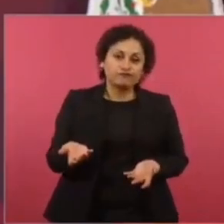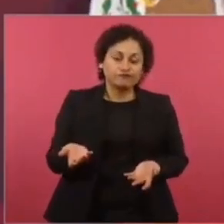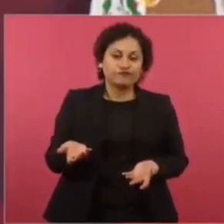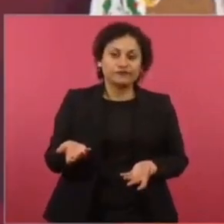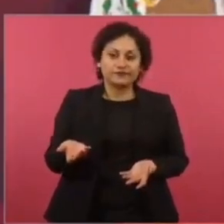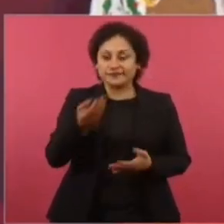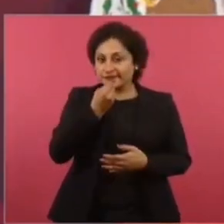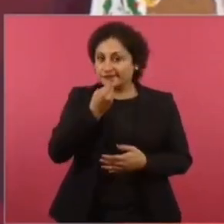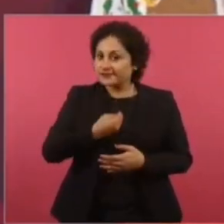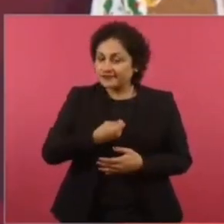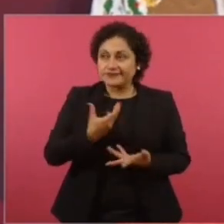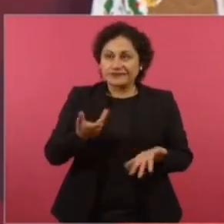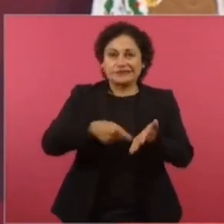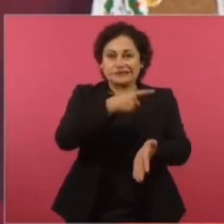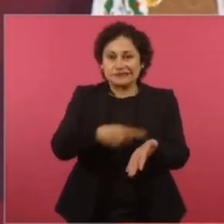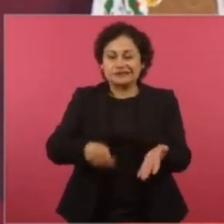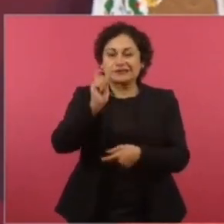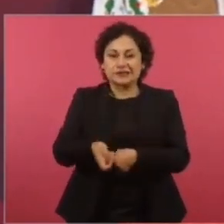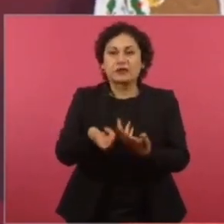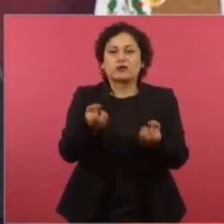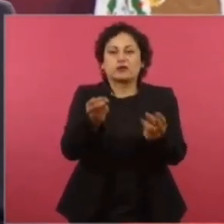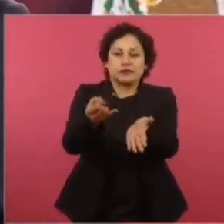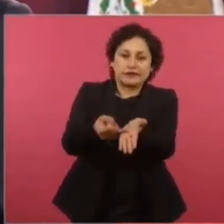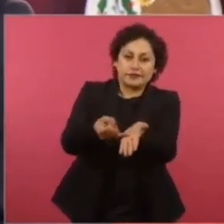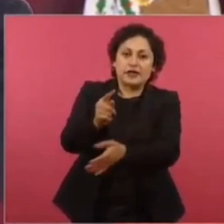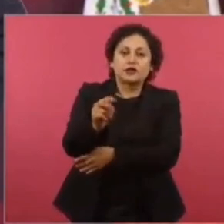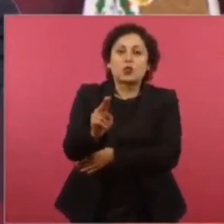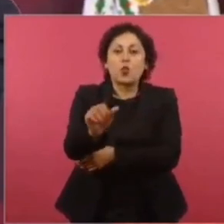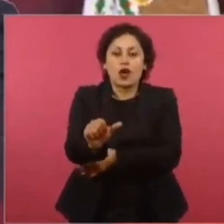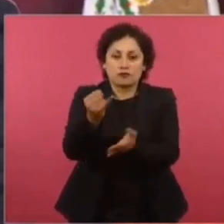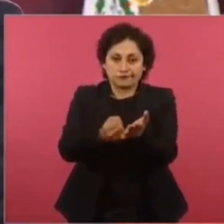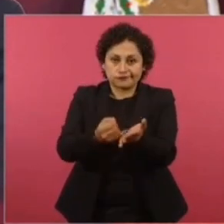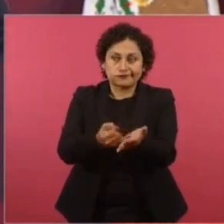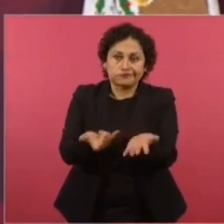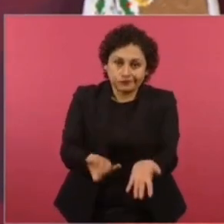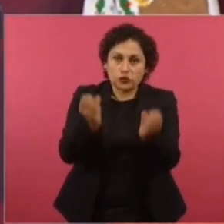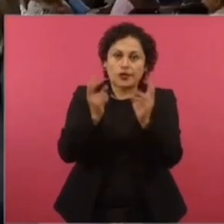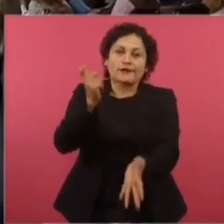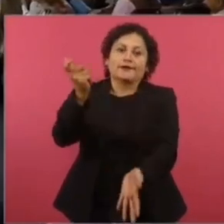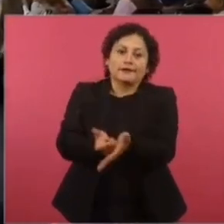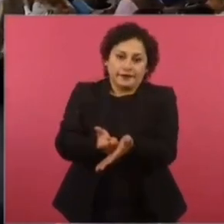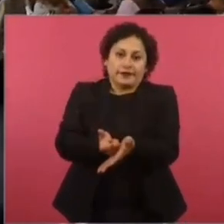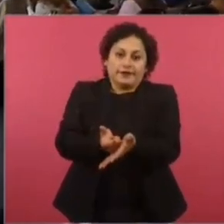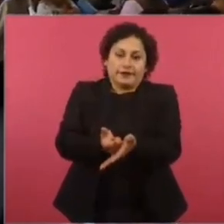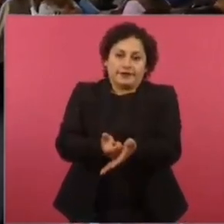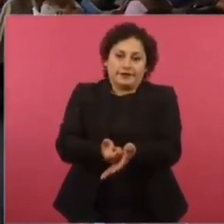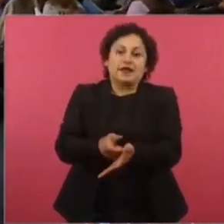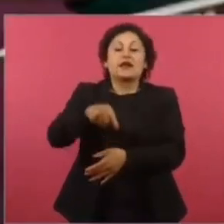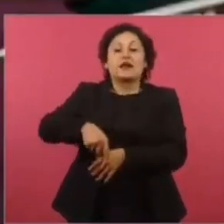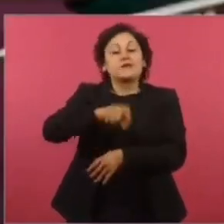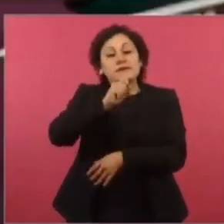entregar de garantía el TUA, el impuesto del aeropuerto, del aeropuerto de la Ciudad de México.